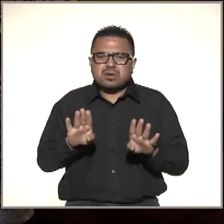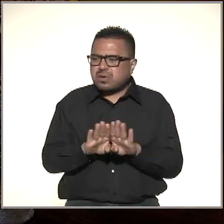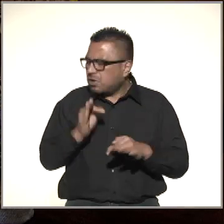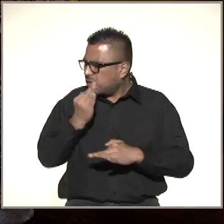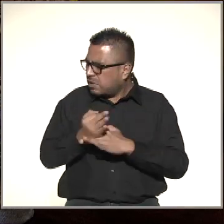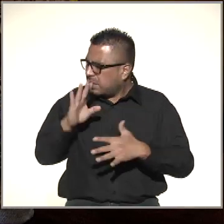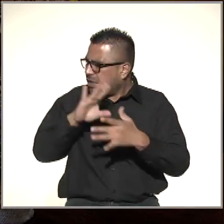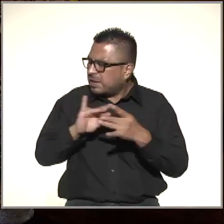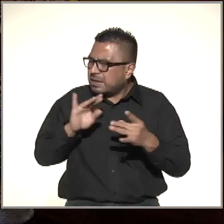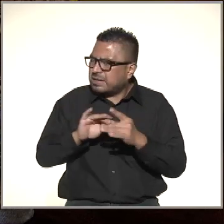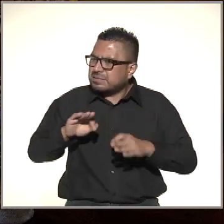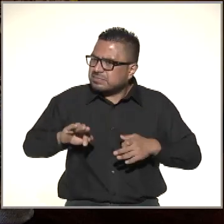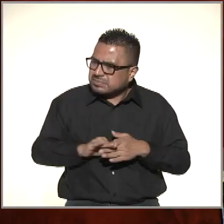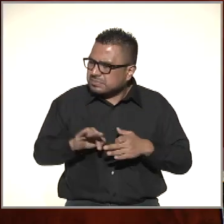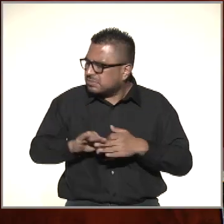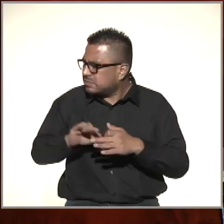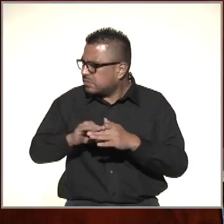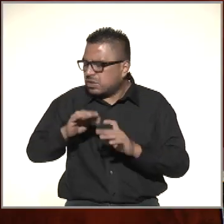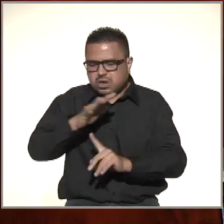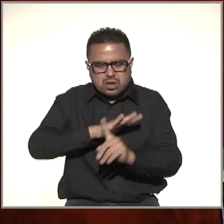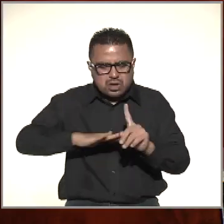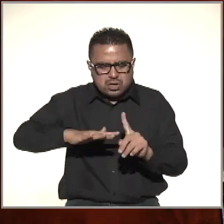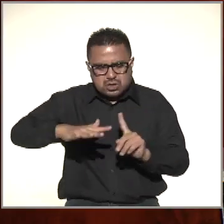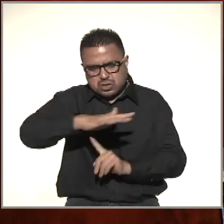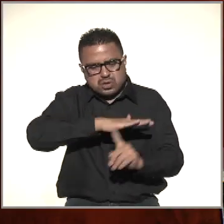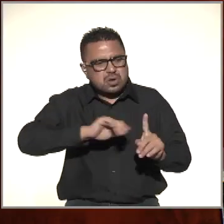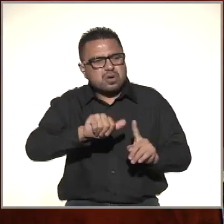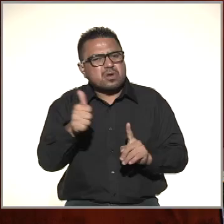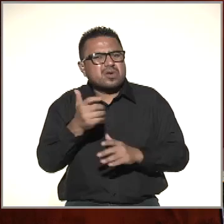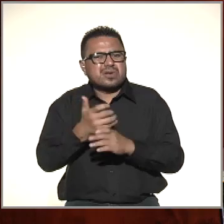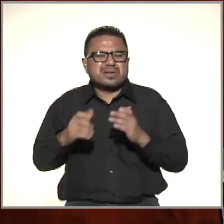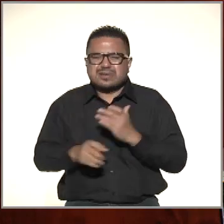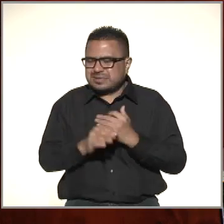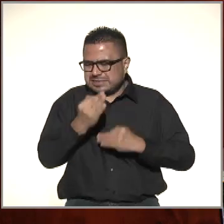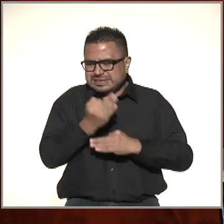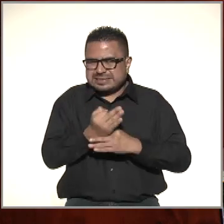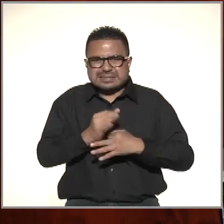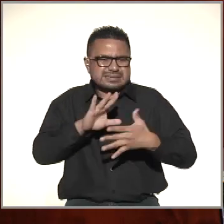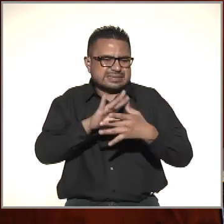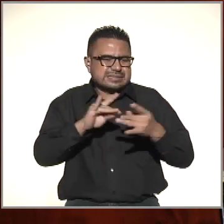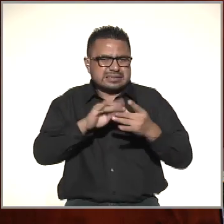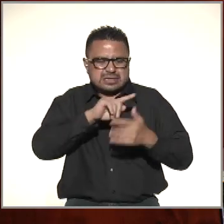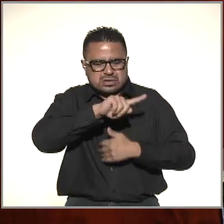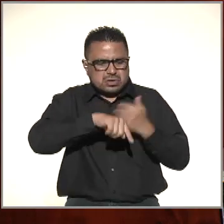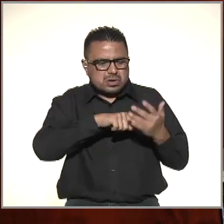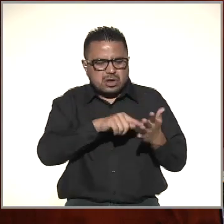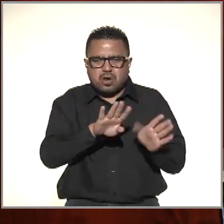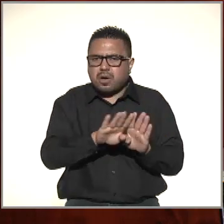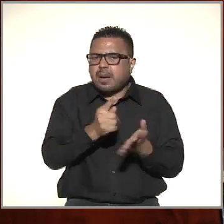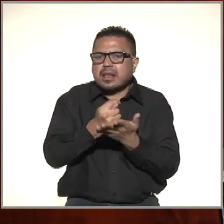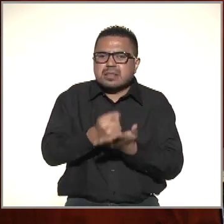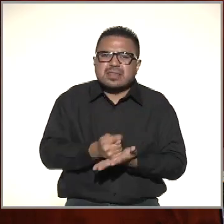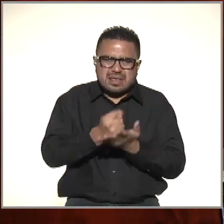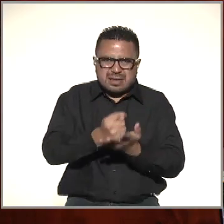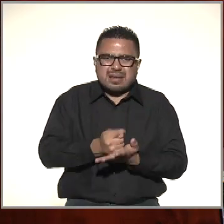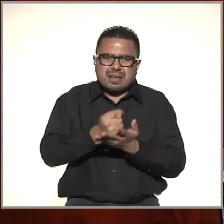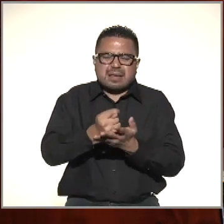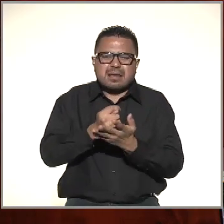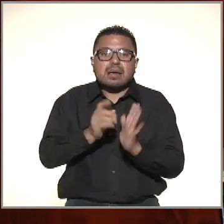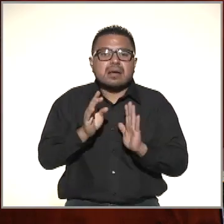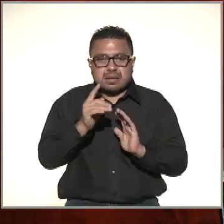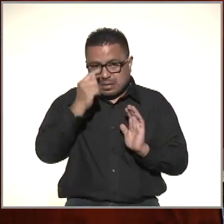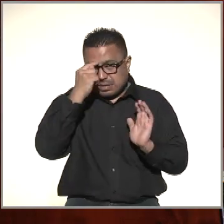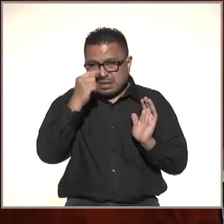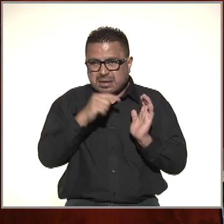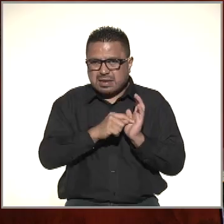hablado repetitivamente de los contextos. Y otra cosa que quería decir como desde el área de la terapia es que creo que